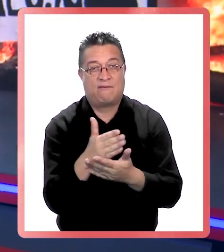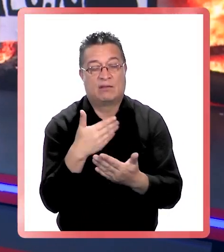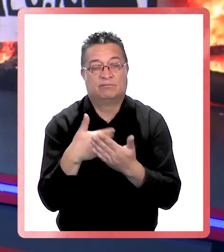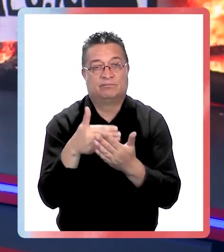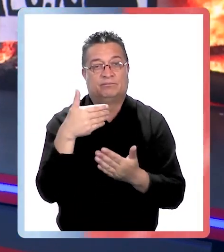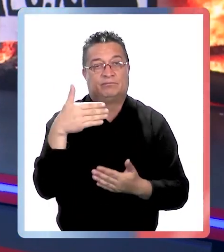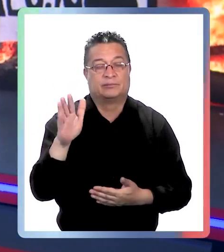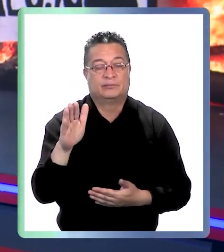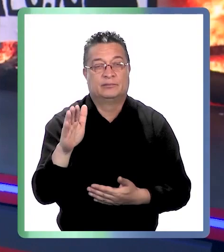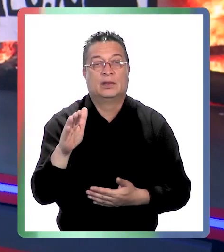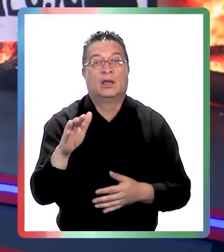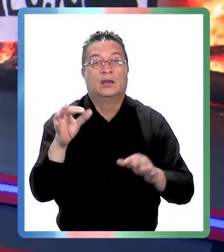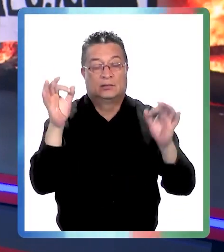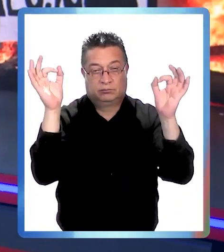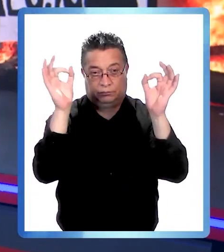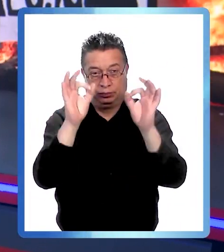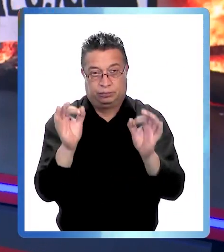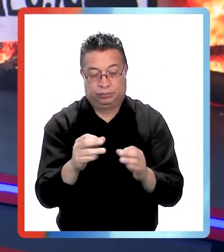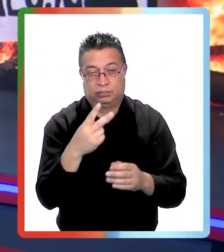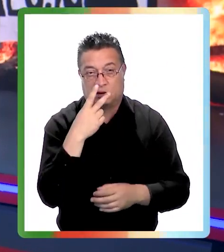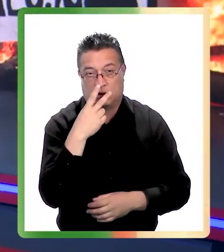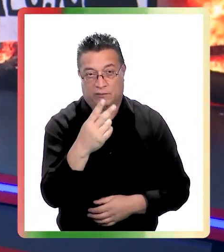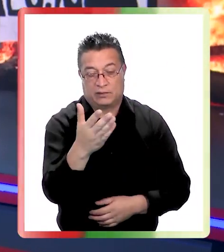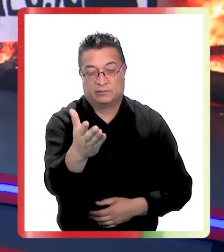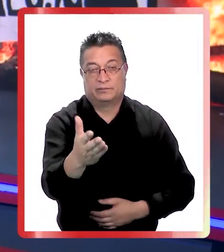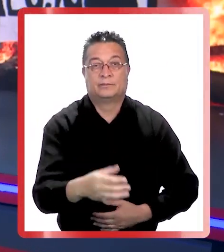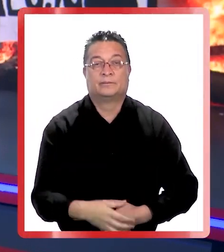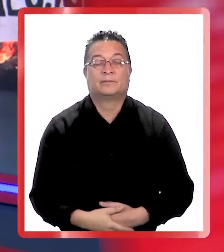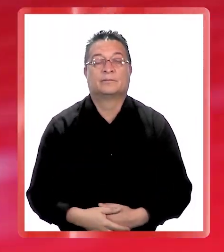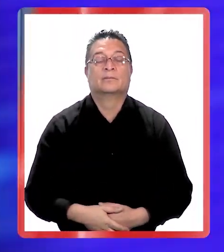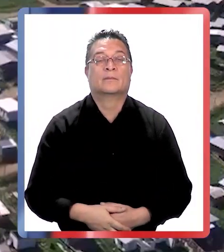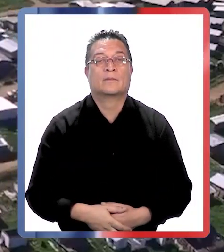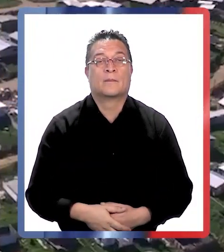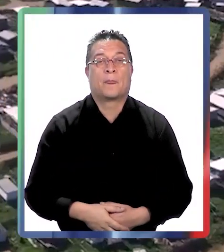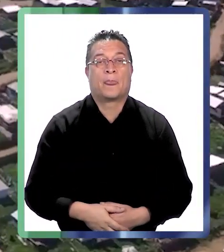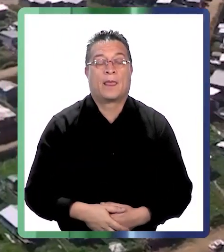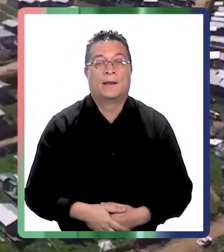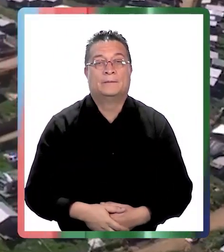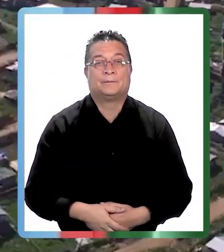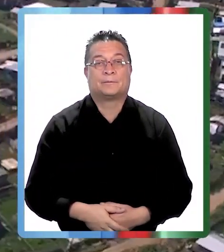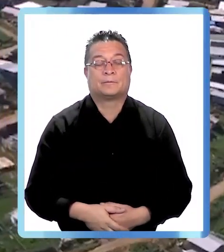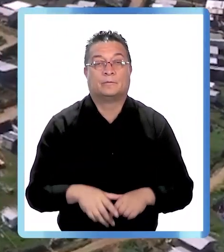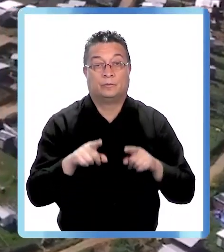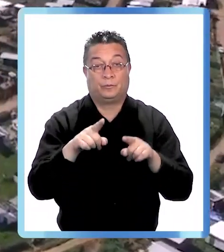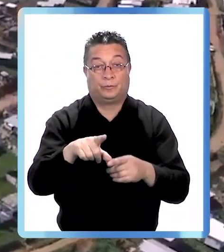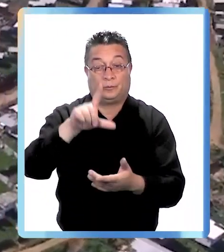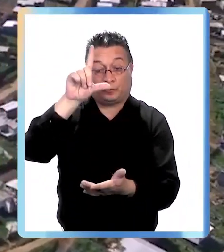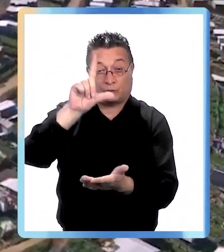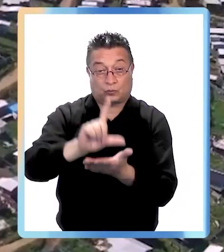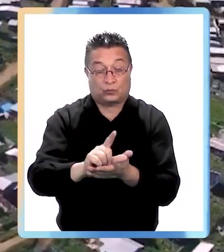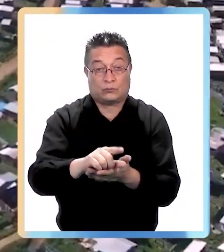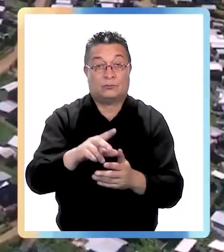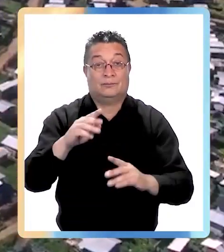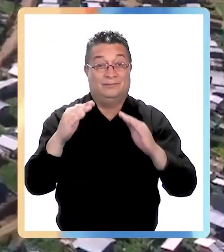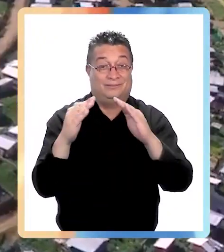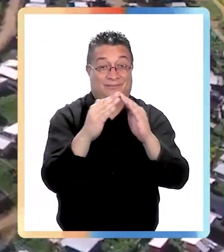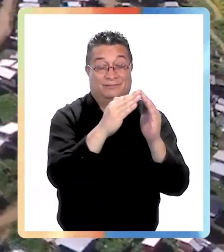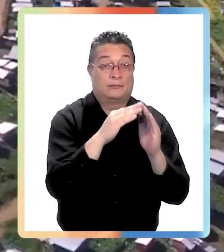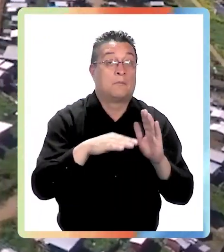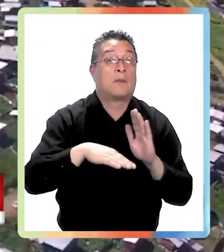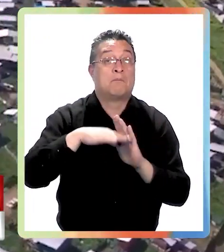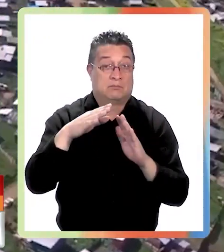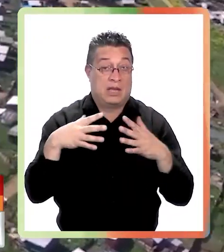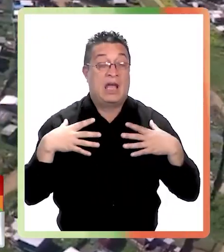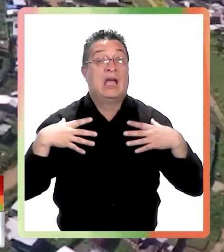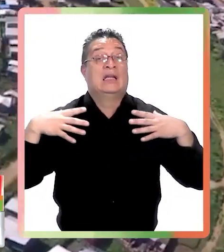el lugar. Los detalles en la nota de Canal 2 de San Antonio. Es uno de los asentamientos habitacionales